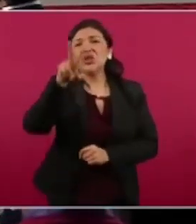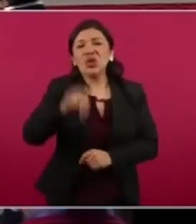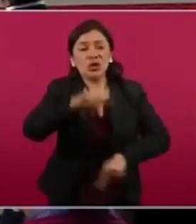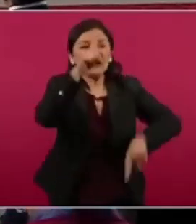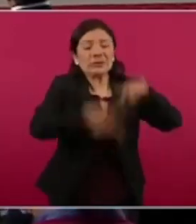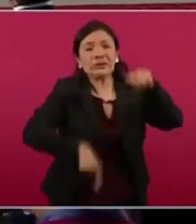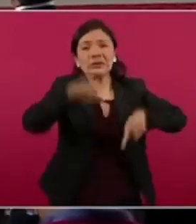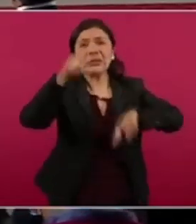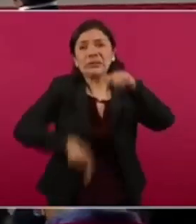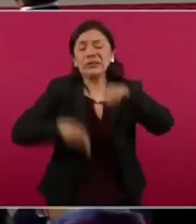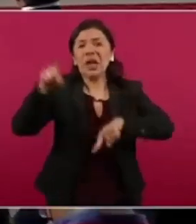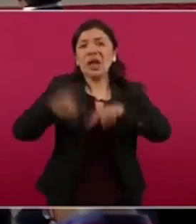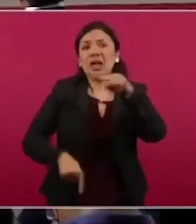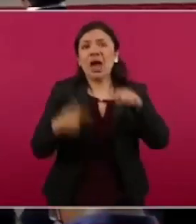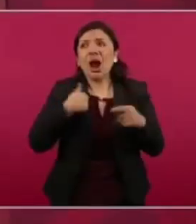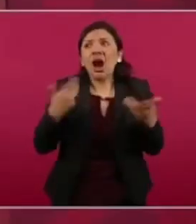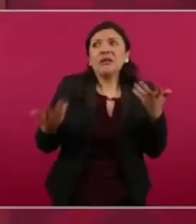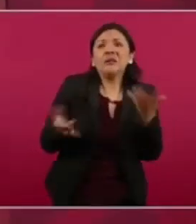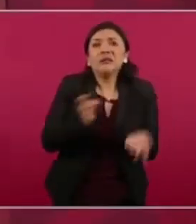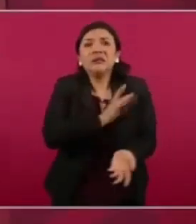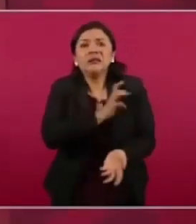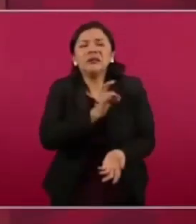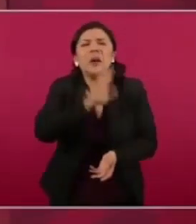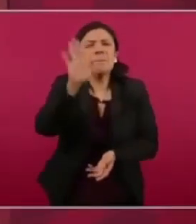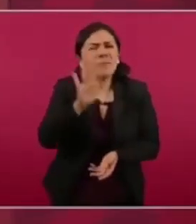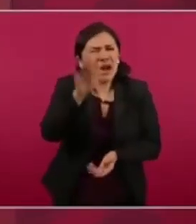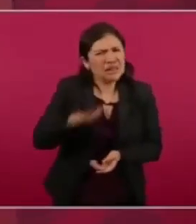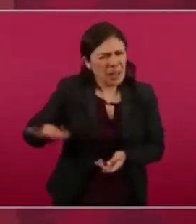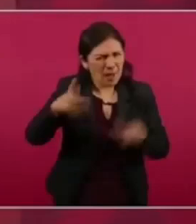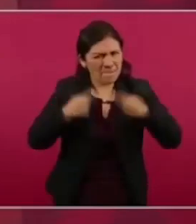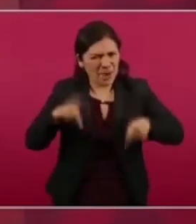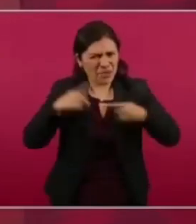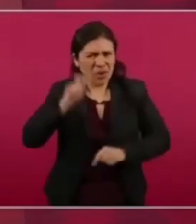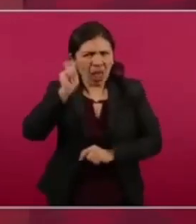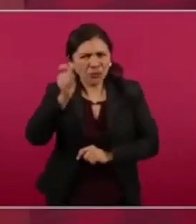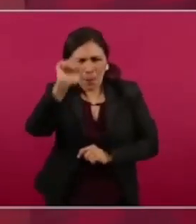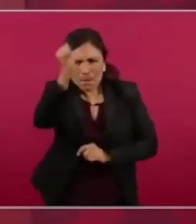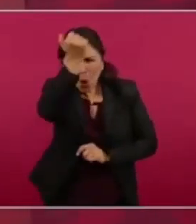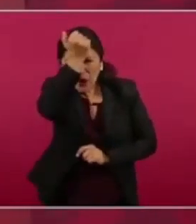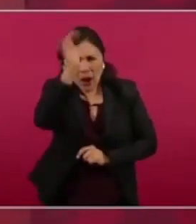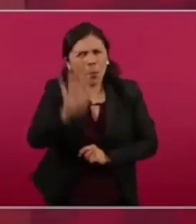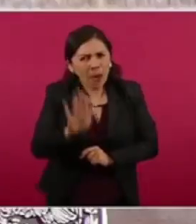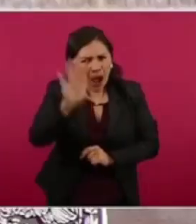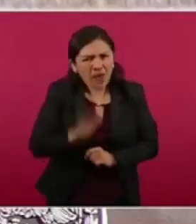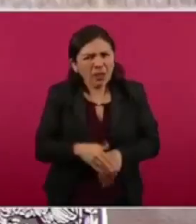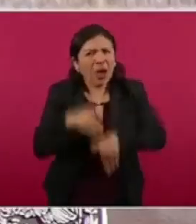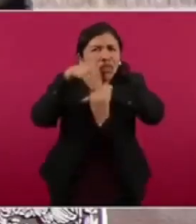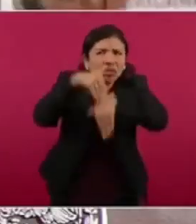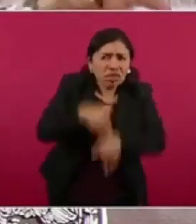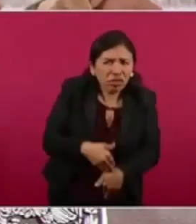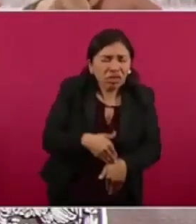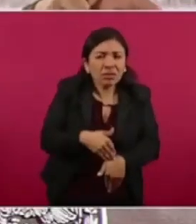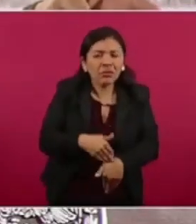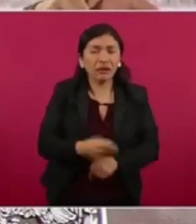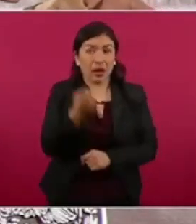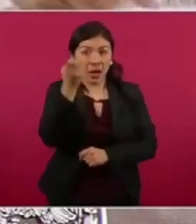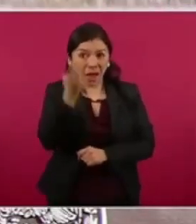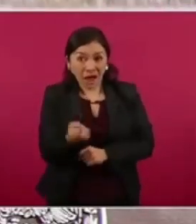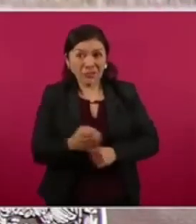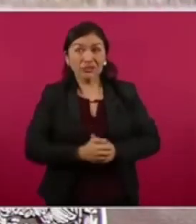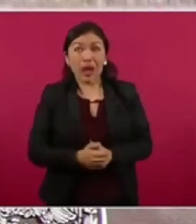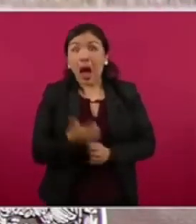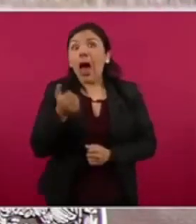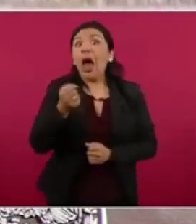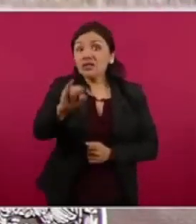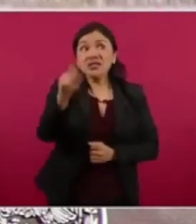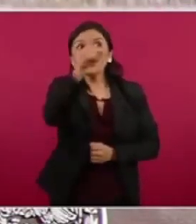candidato, como si los ciudadanos fuesen borregos, porque ese es el trato que le están